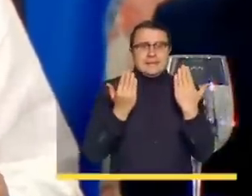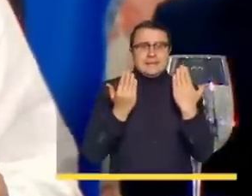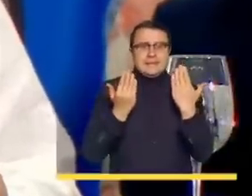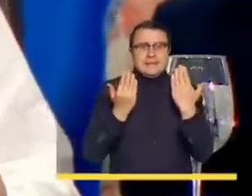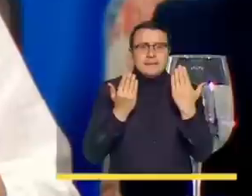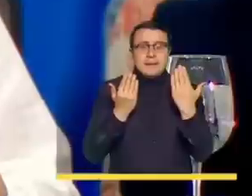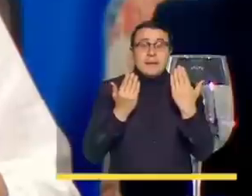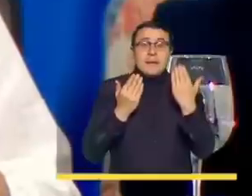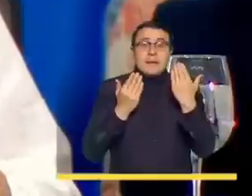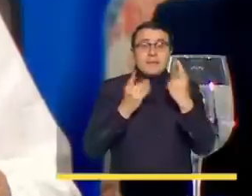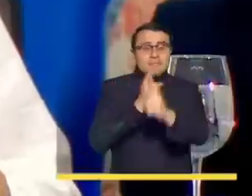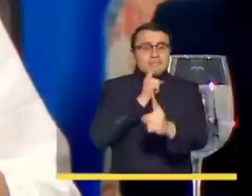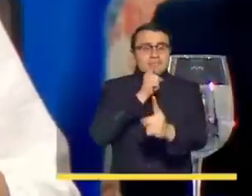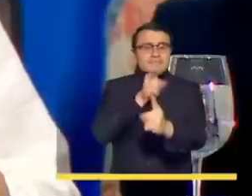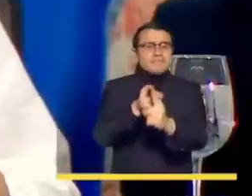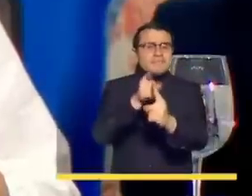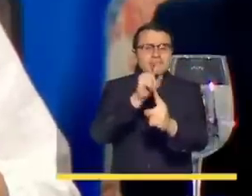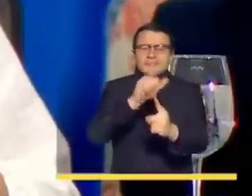cuidar